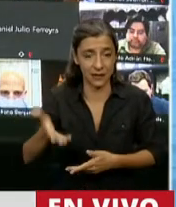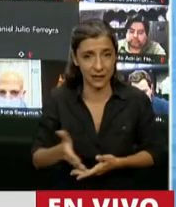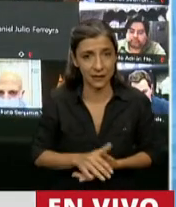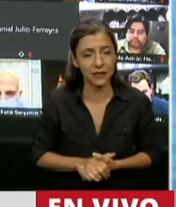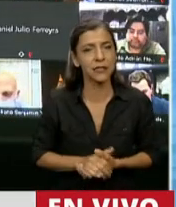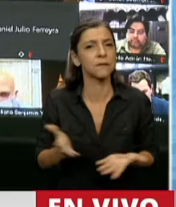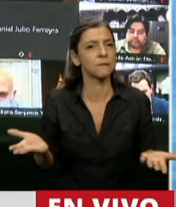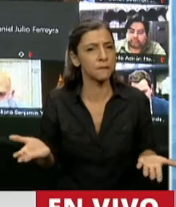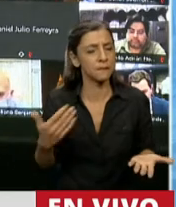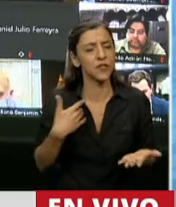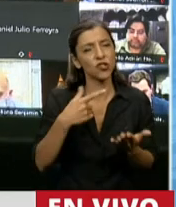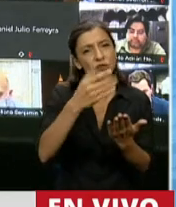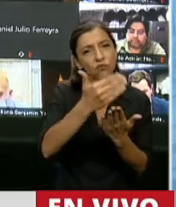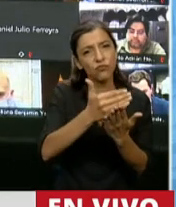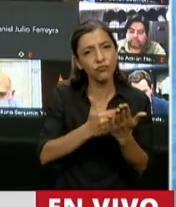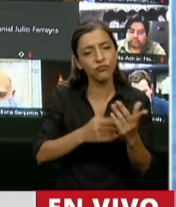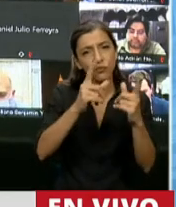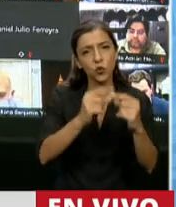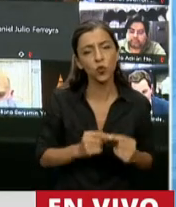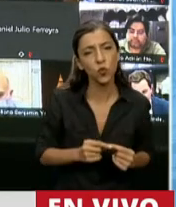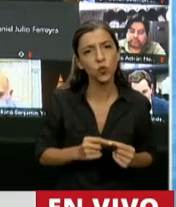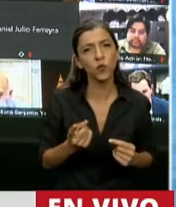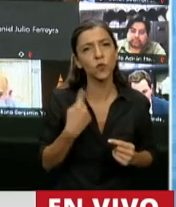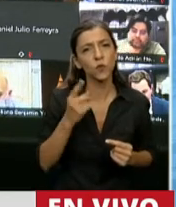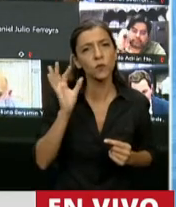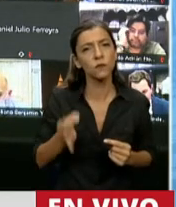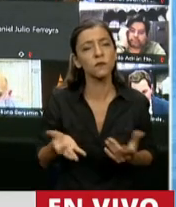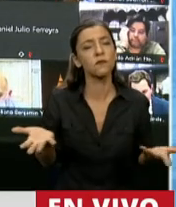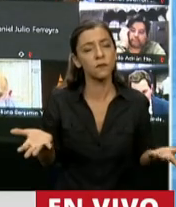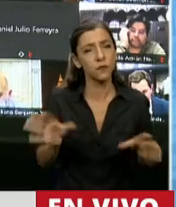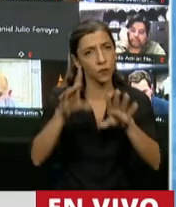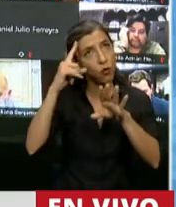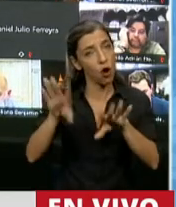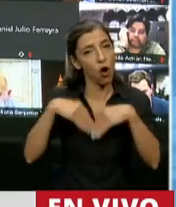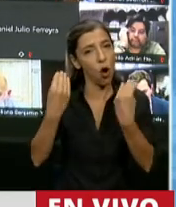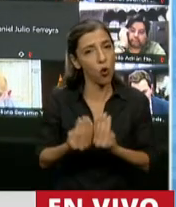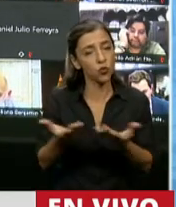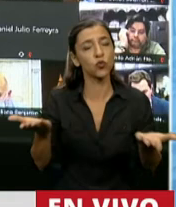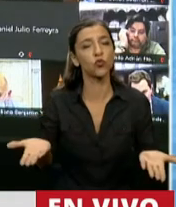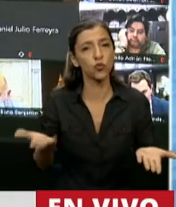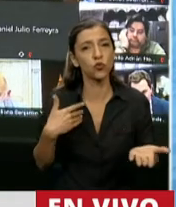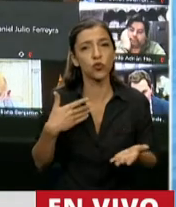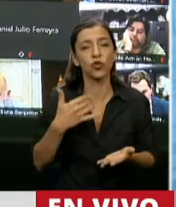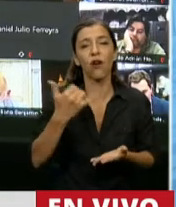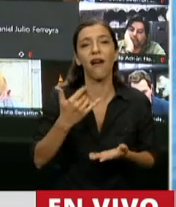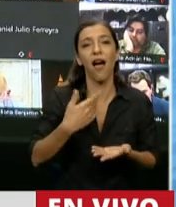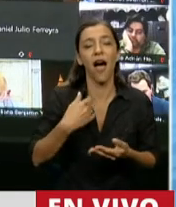estos números se está marcando que efectivamente la conclusión final es que hay una sobrecompensación